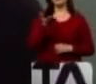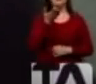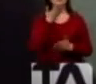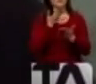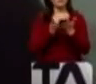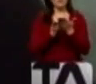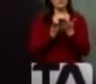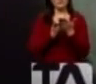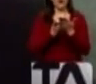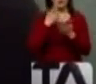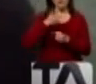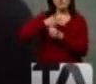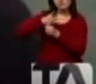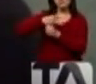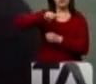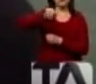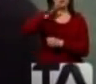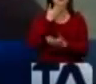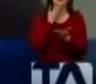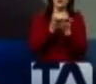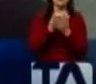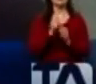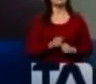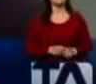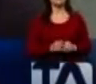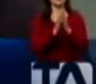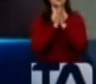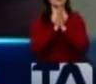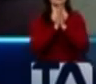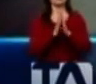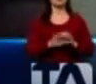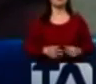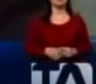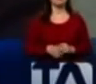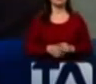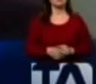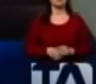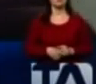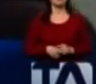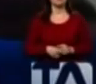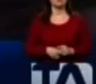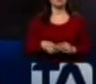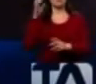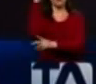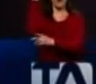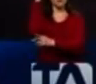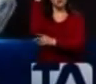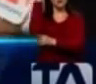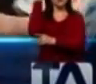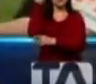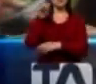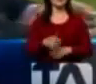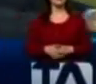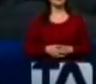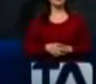y gracias por haber venido, gracias por la visita. Bueno, yo lo que estoy pidiendo es la cuestión de los árboles, porque